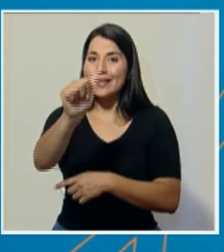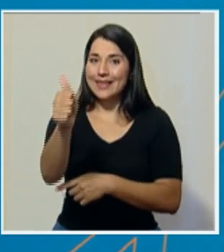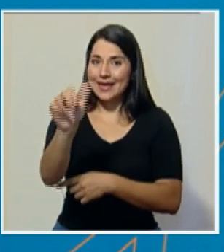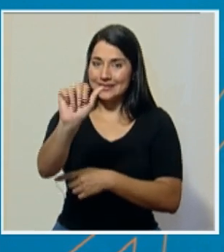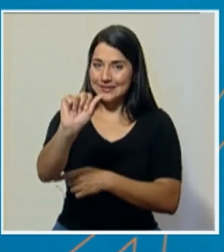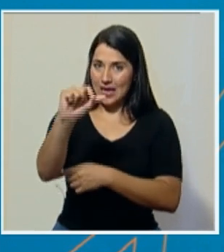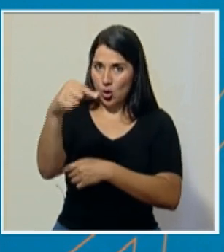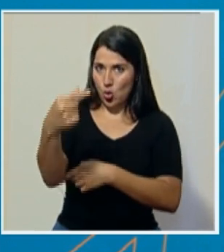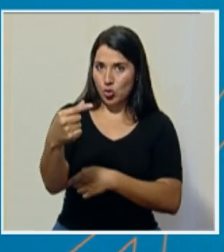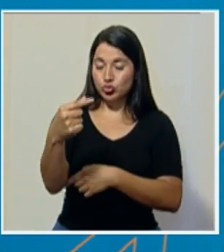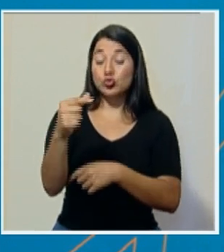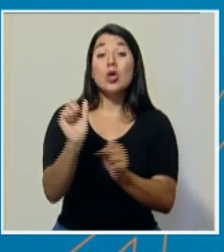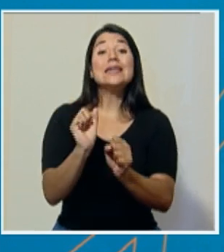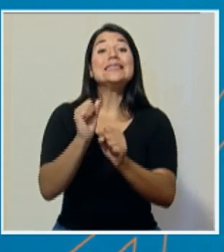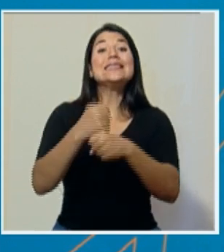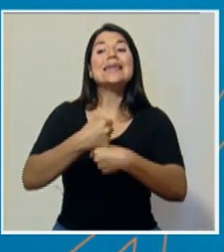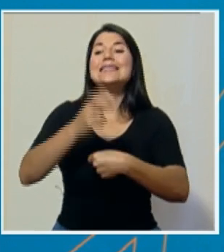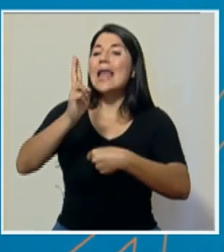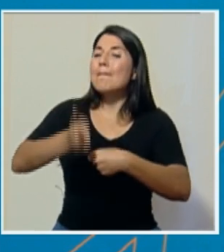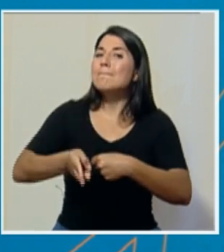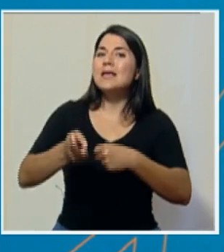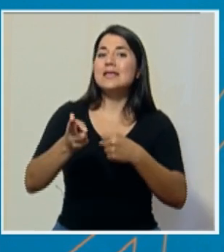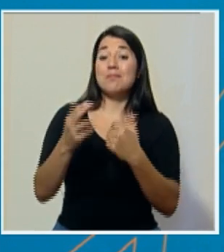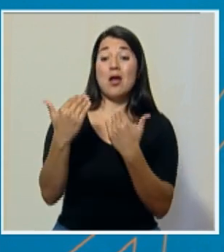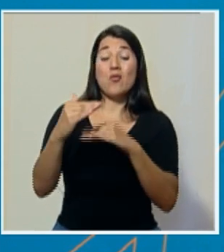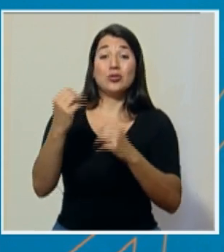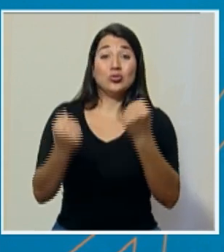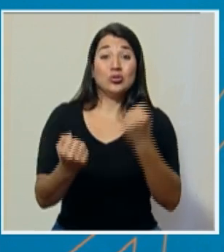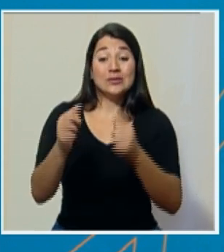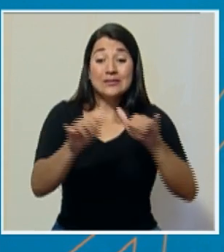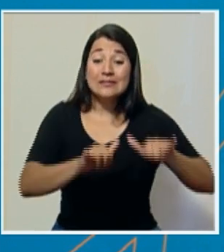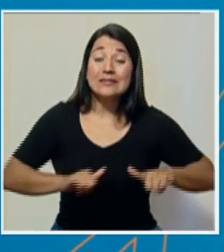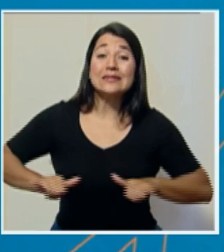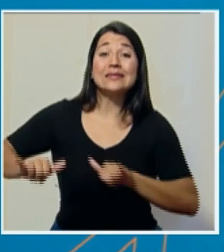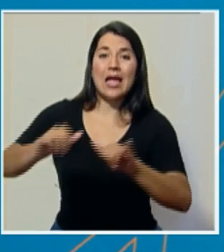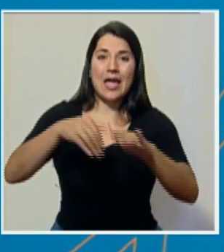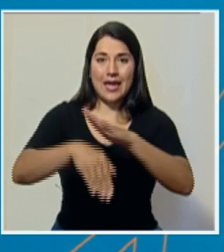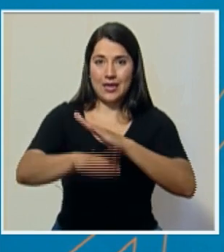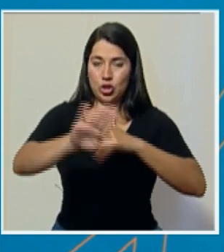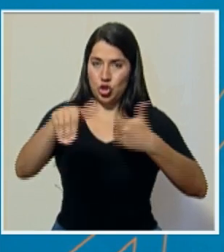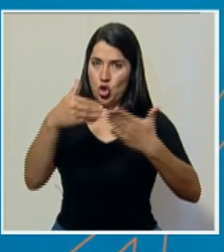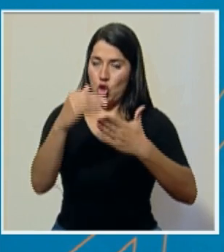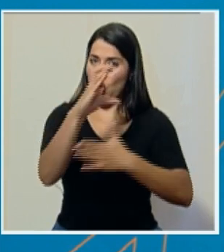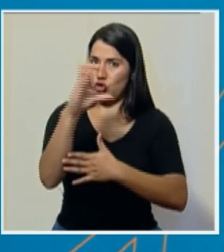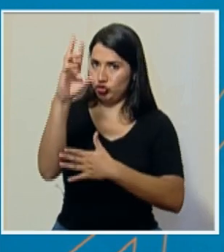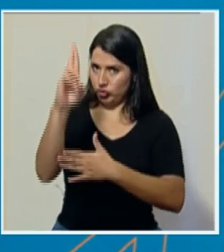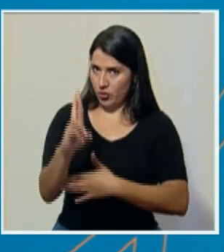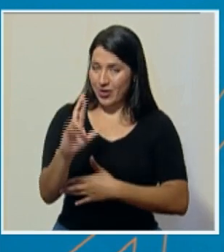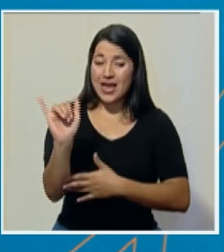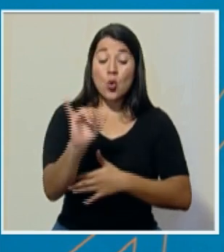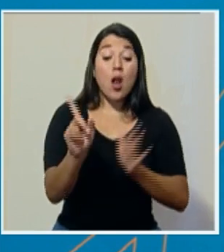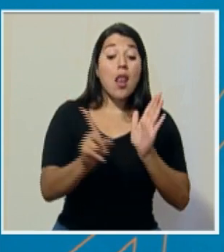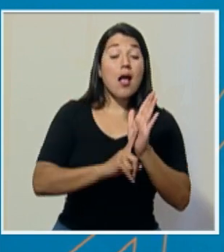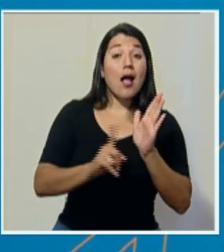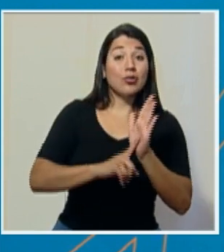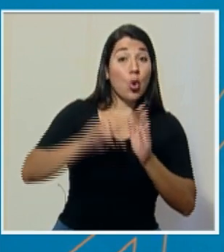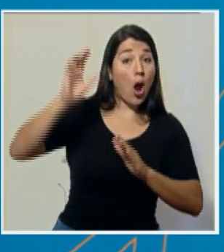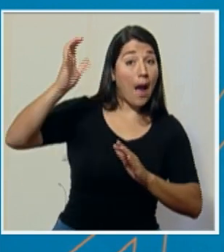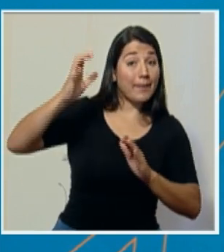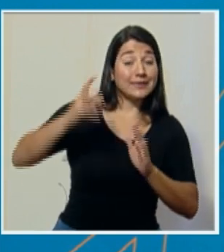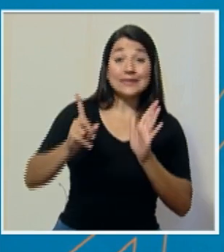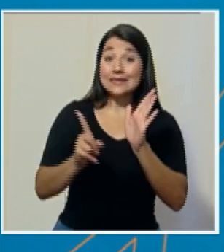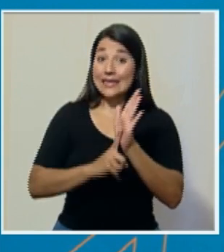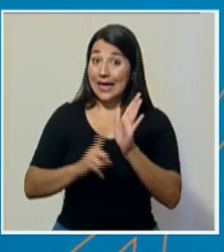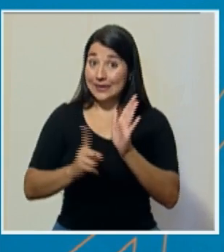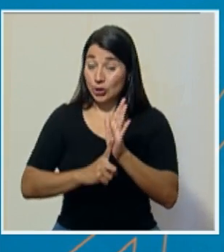se unificará la restricción vehicular en todo el país, de modo tal que tanto los cantones de alerta amarilla como